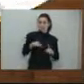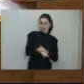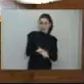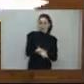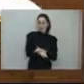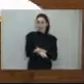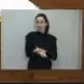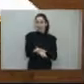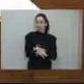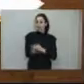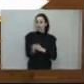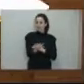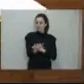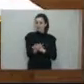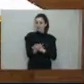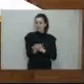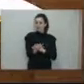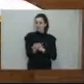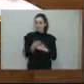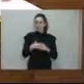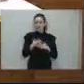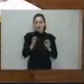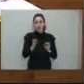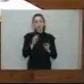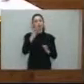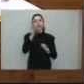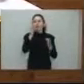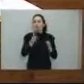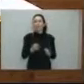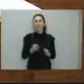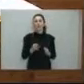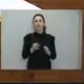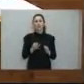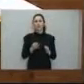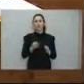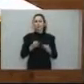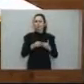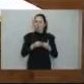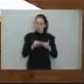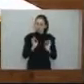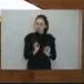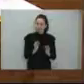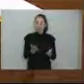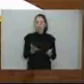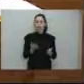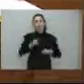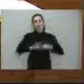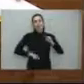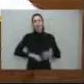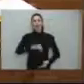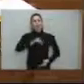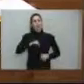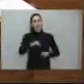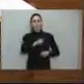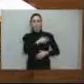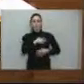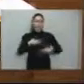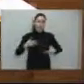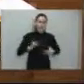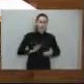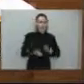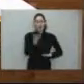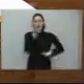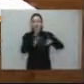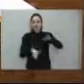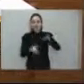marcha unos recursos que realmente sirvan en la medida que ustedes quieran calificar, en más, en menos,